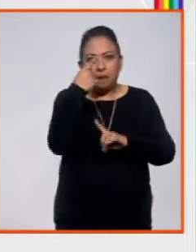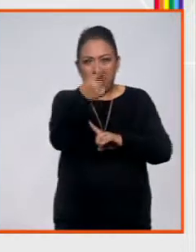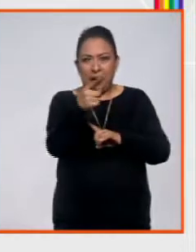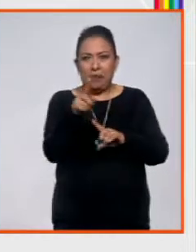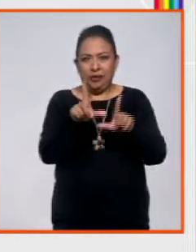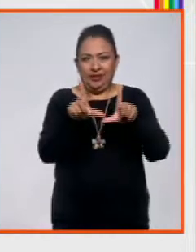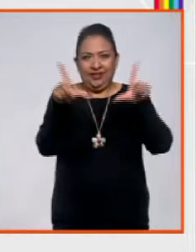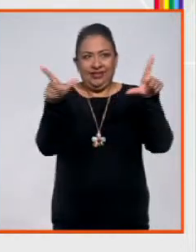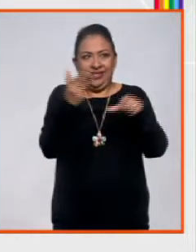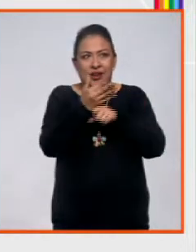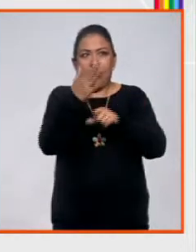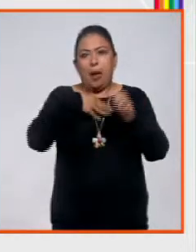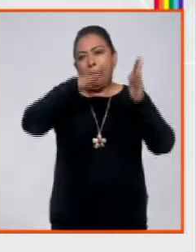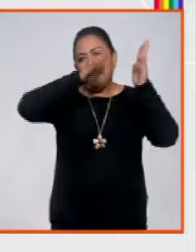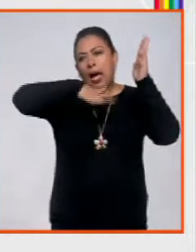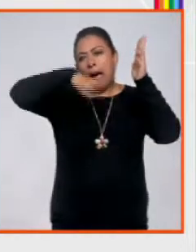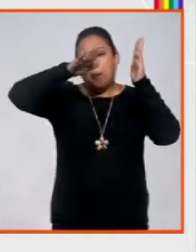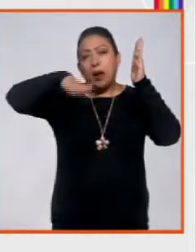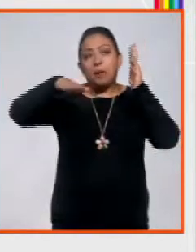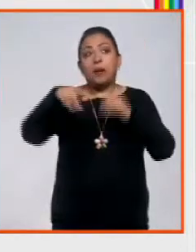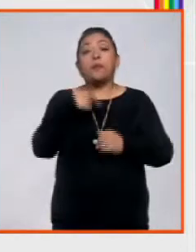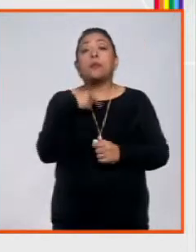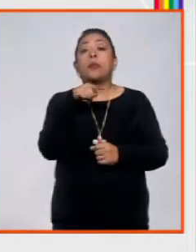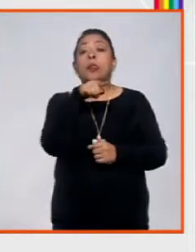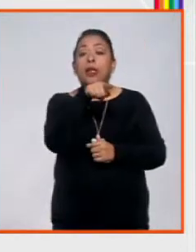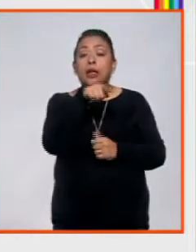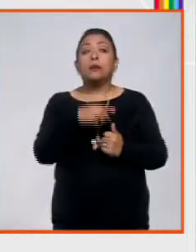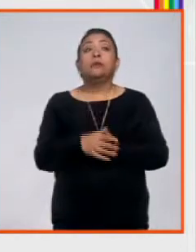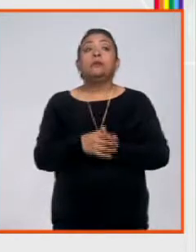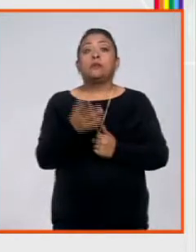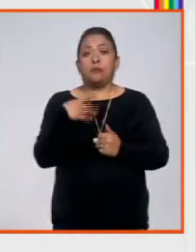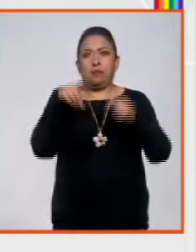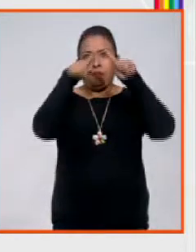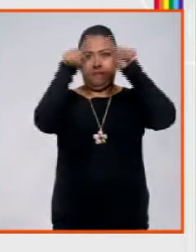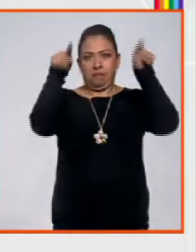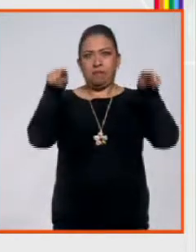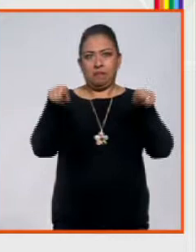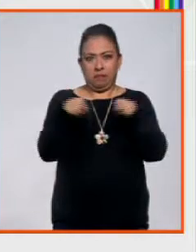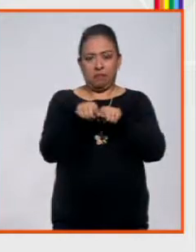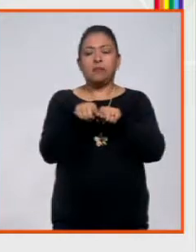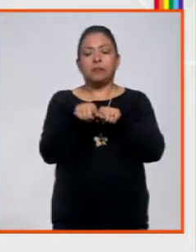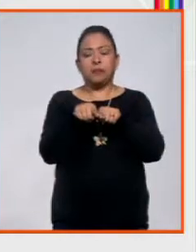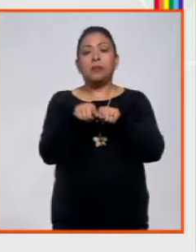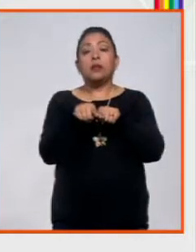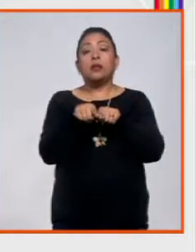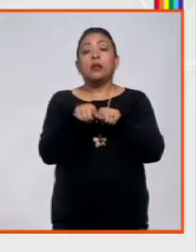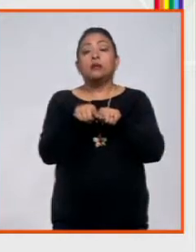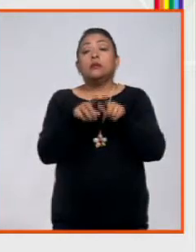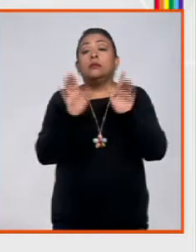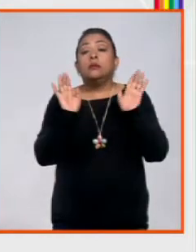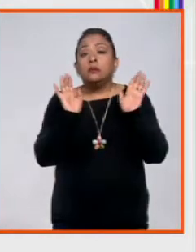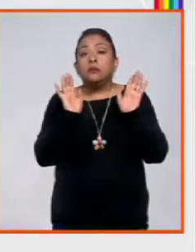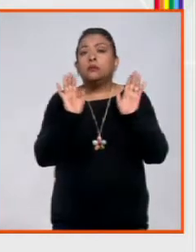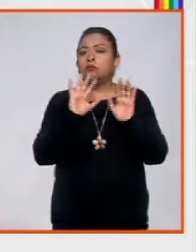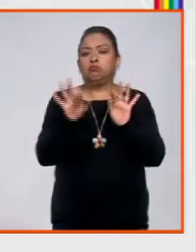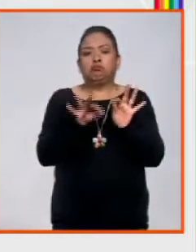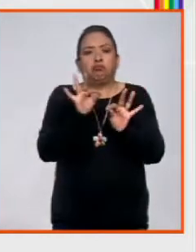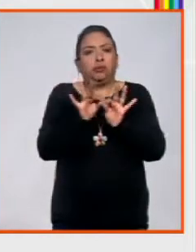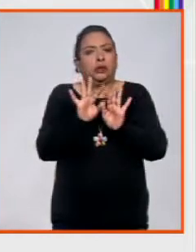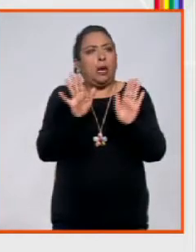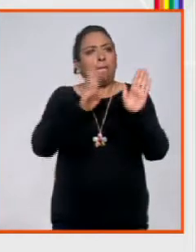pantalla el mural como decía pues se fue concluido